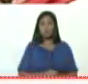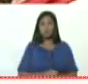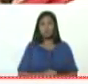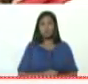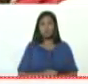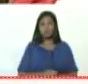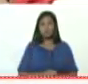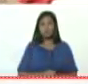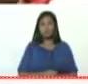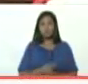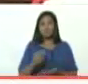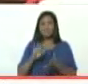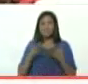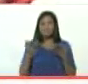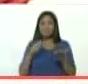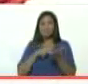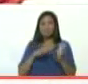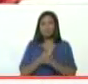¿Qué?